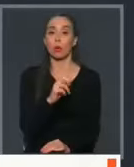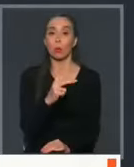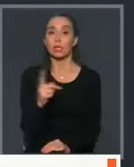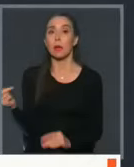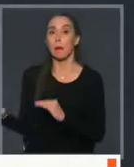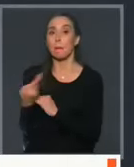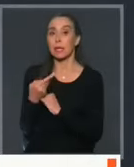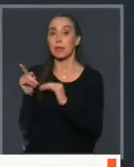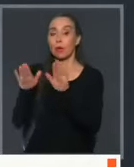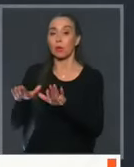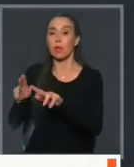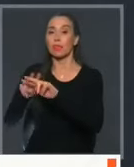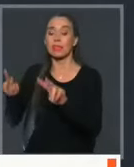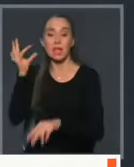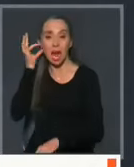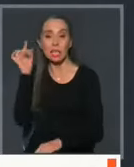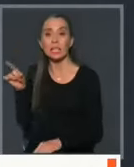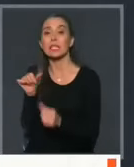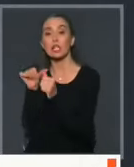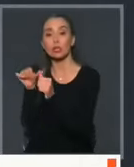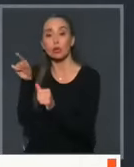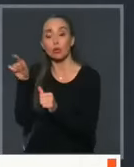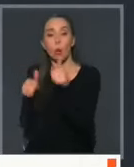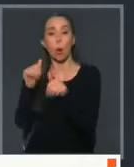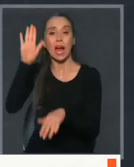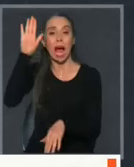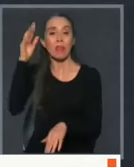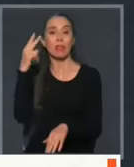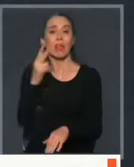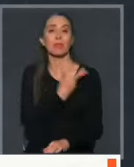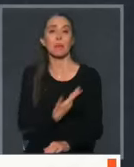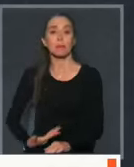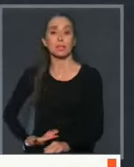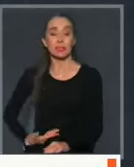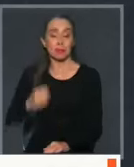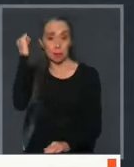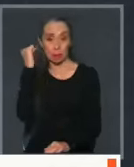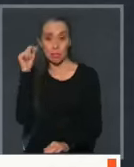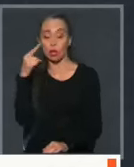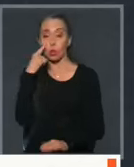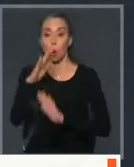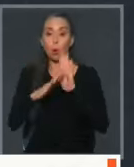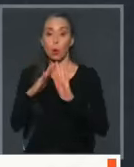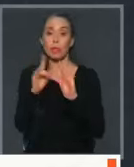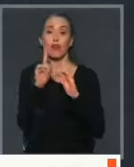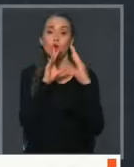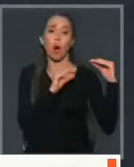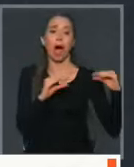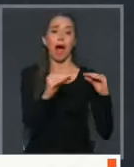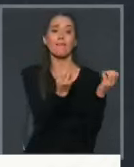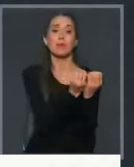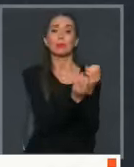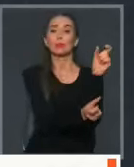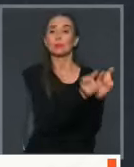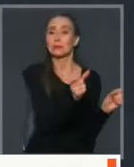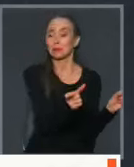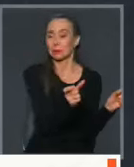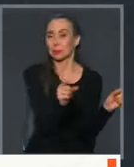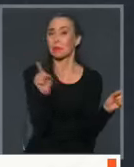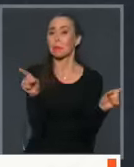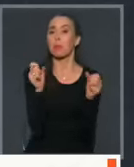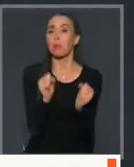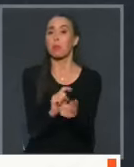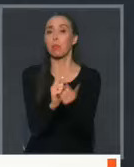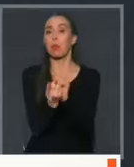pide que te quedes tranquila, que te insista que eres la candidata del presidente, que tengas cuidado con estar hablando con mucha gente porque eso puede